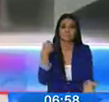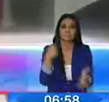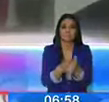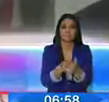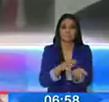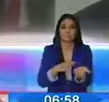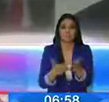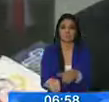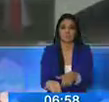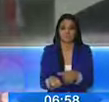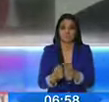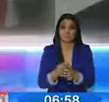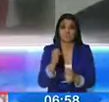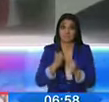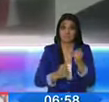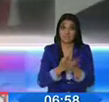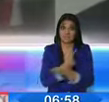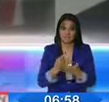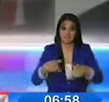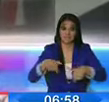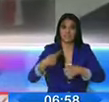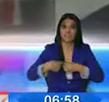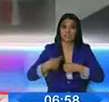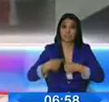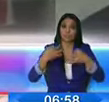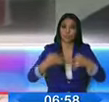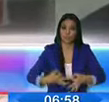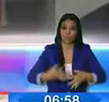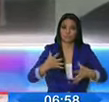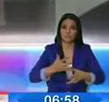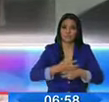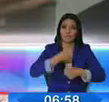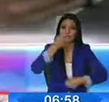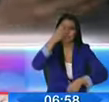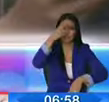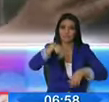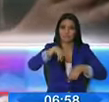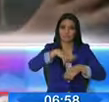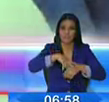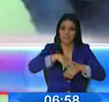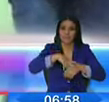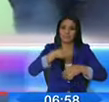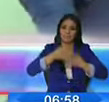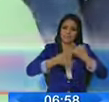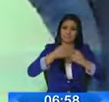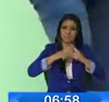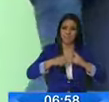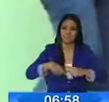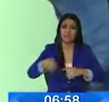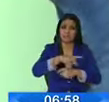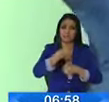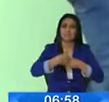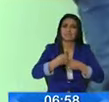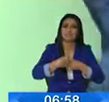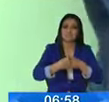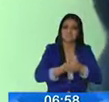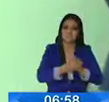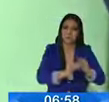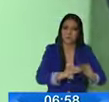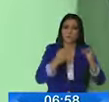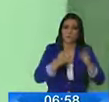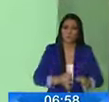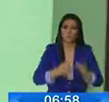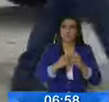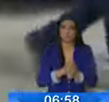de fin de semana a quien quitó convocado por la federación nacional de empleados judiciales la función judicial está de luto varios de sus